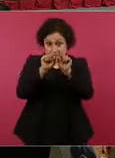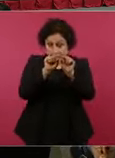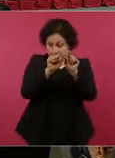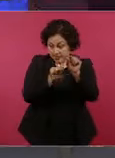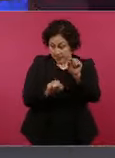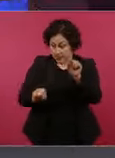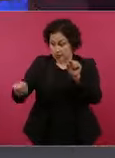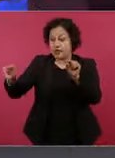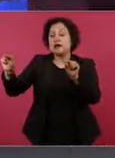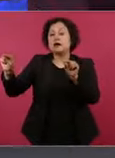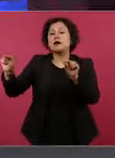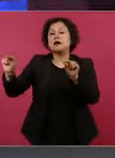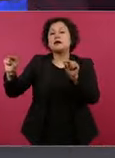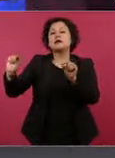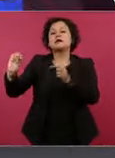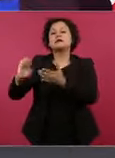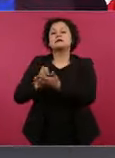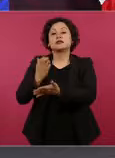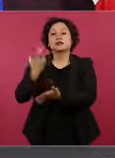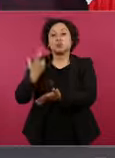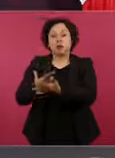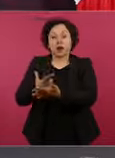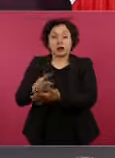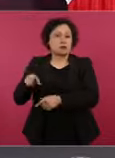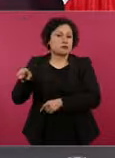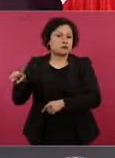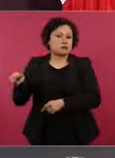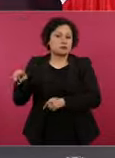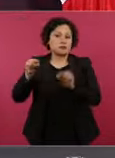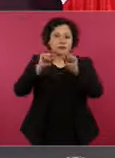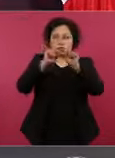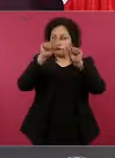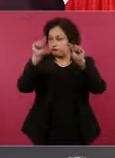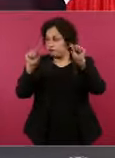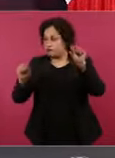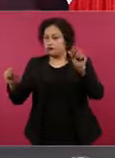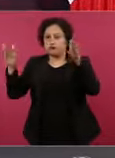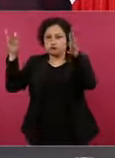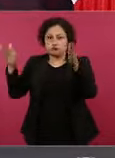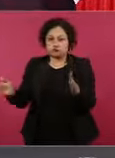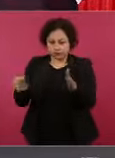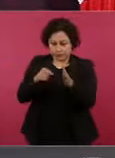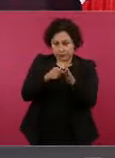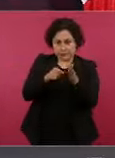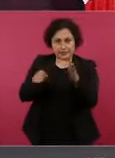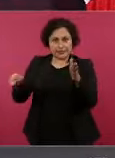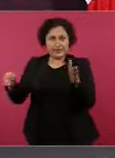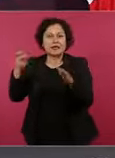hasta Chetumal, todo esto es eléctrico,